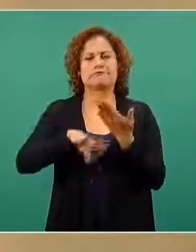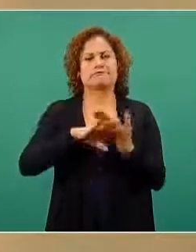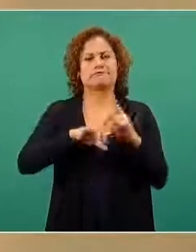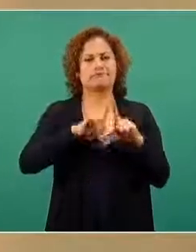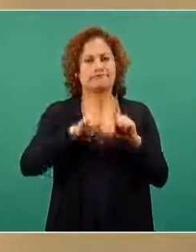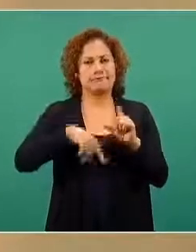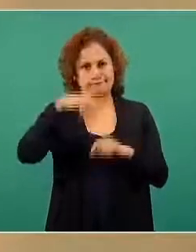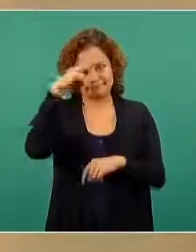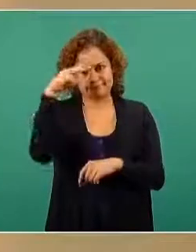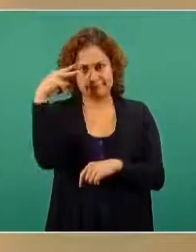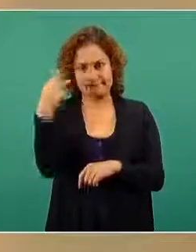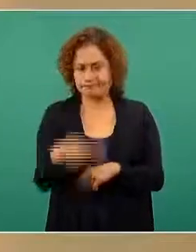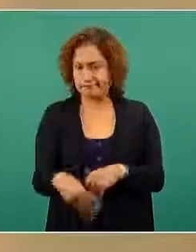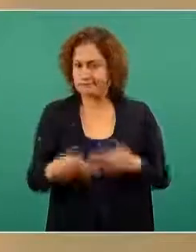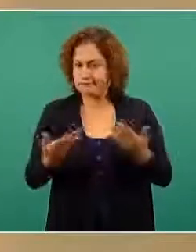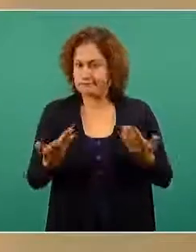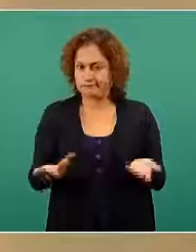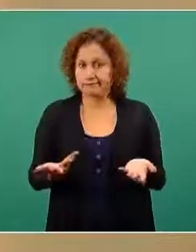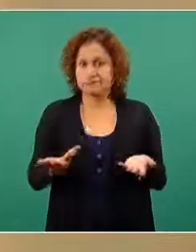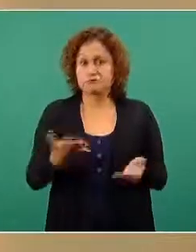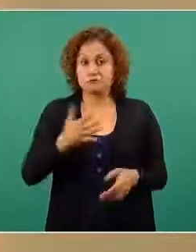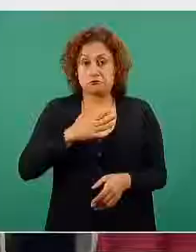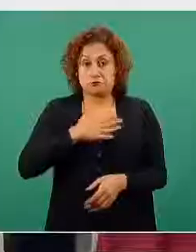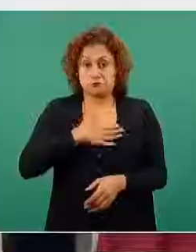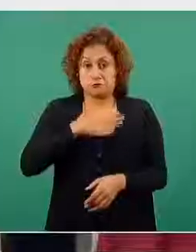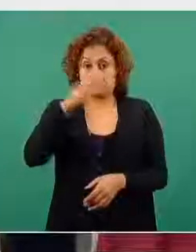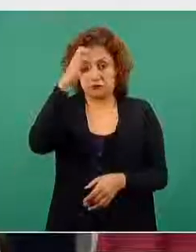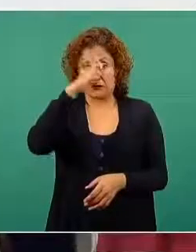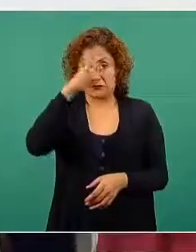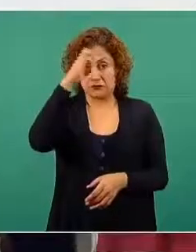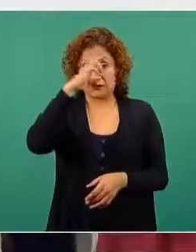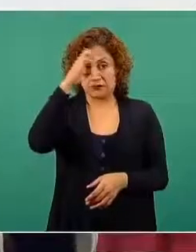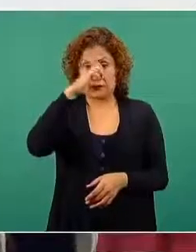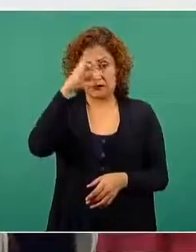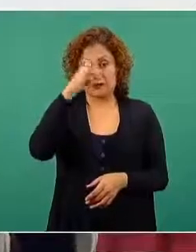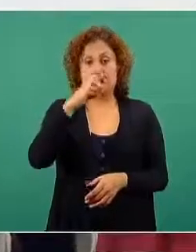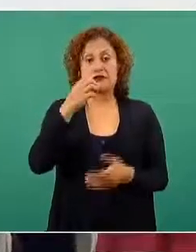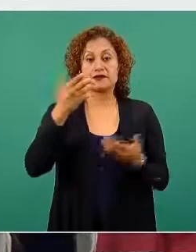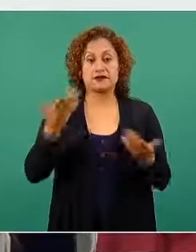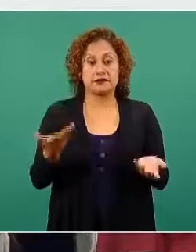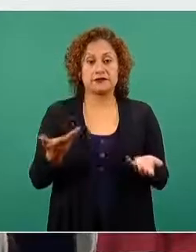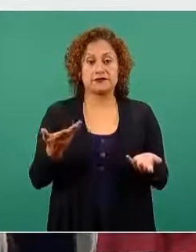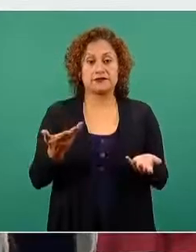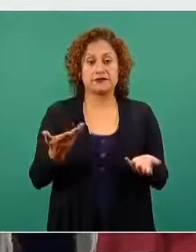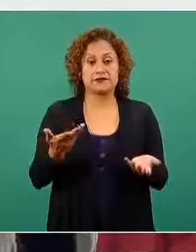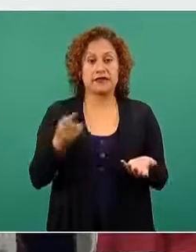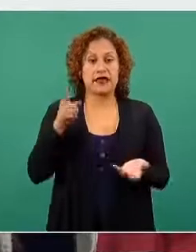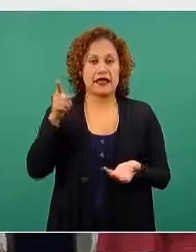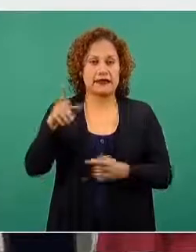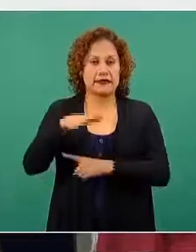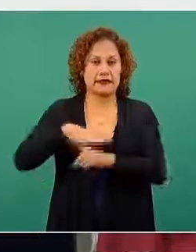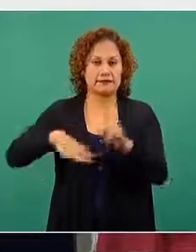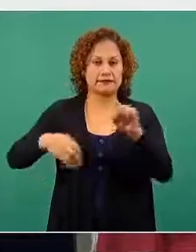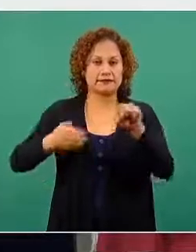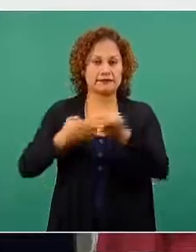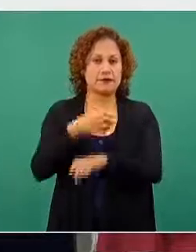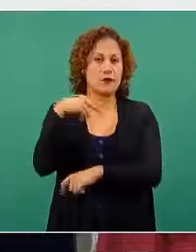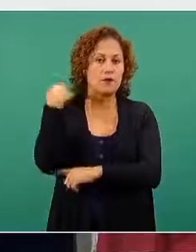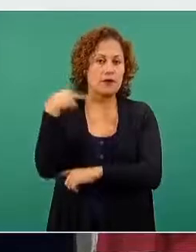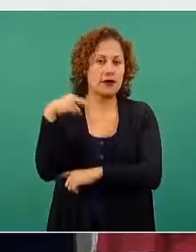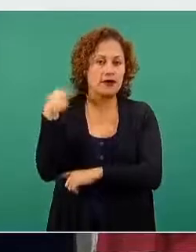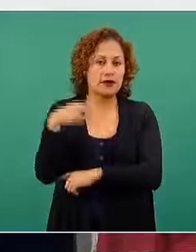experiencia de ese pedacito de patria que sabe reír de cantar, Veracruz. Y